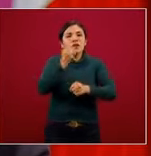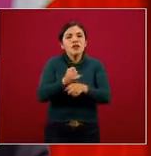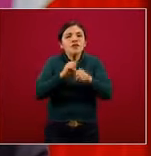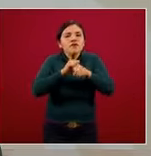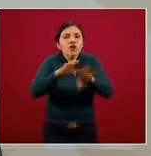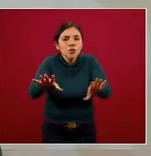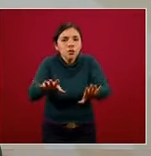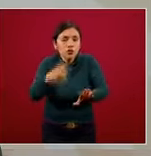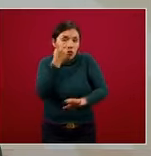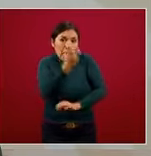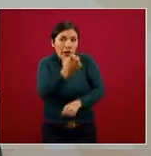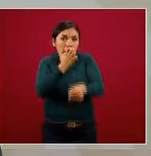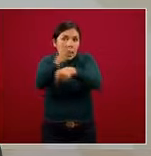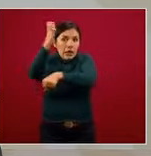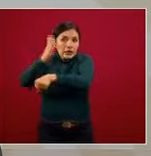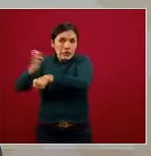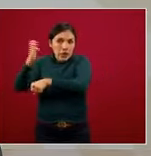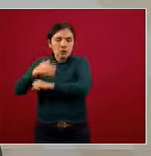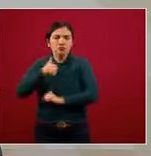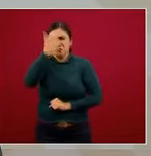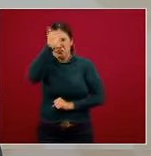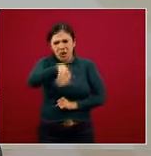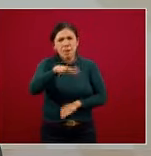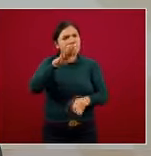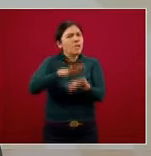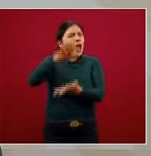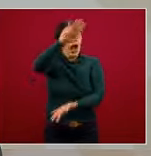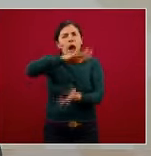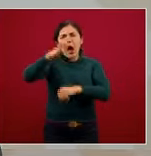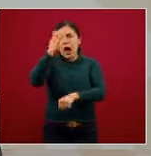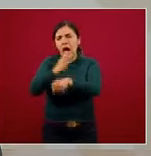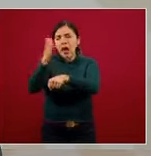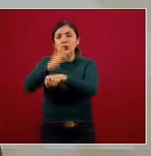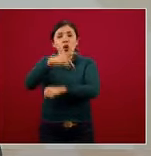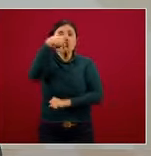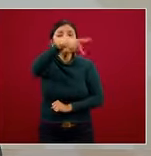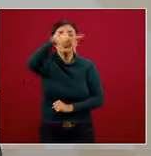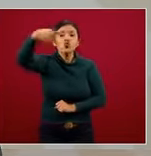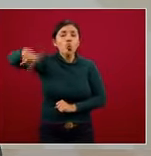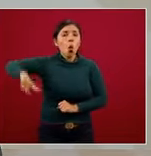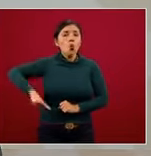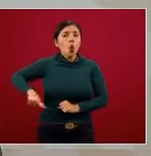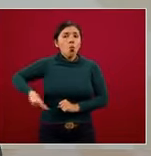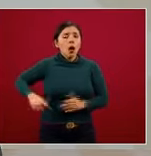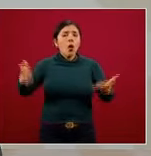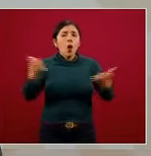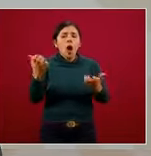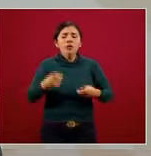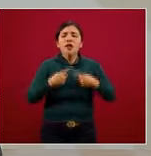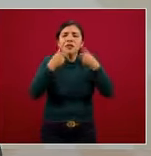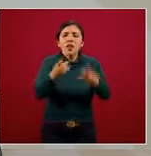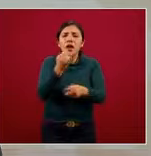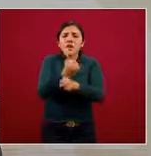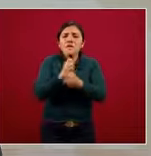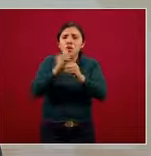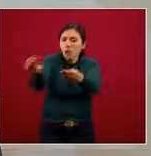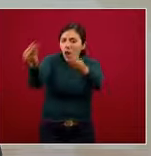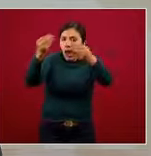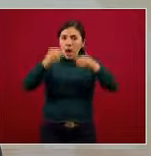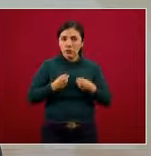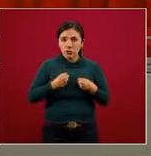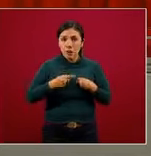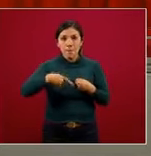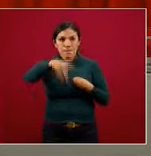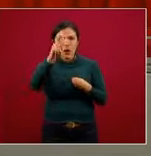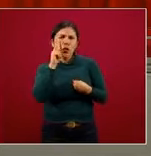salud, y también conocemos que en la mayoría de los estados el propio gobierno estatal comparte esta información. Pero al